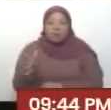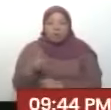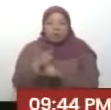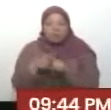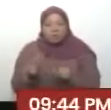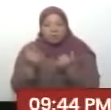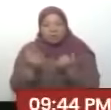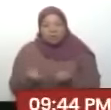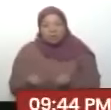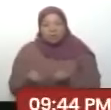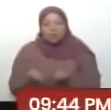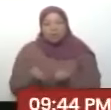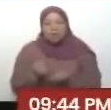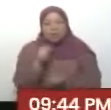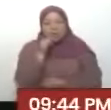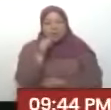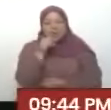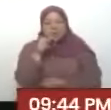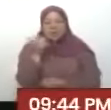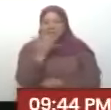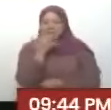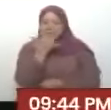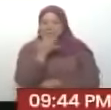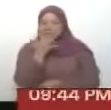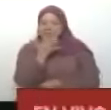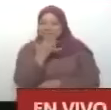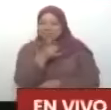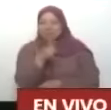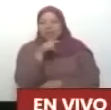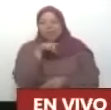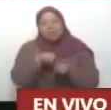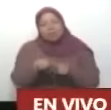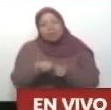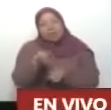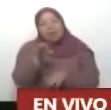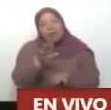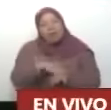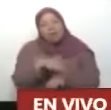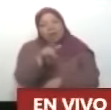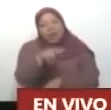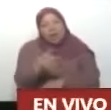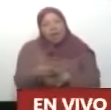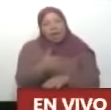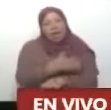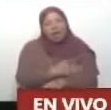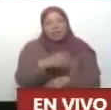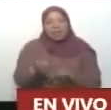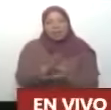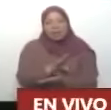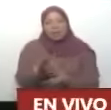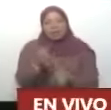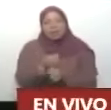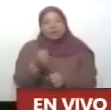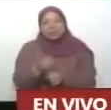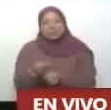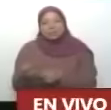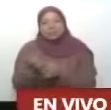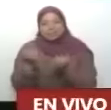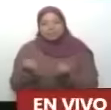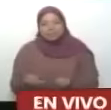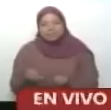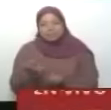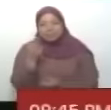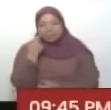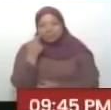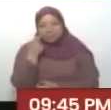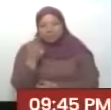pero Winston es Winston. Winston llegaba a los conciertos, impresionante, yo lo vi en